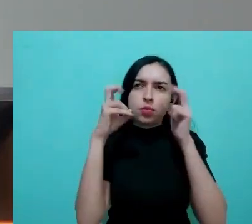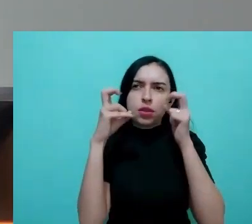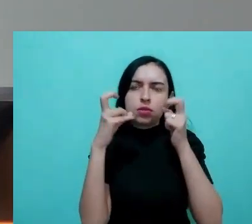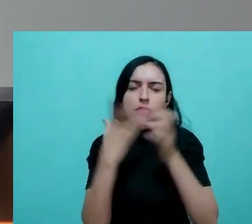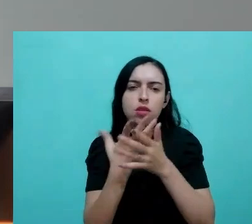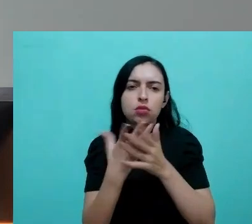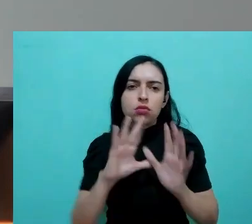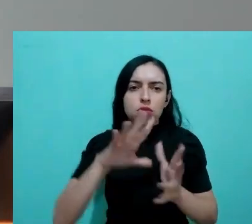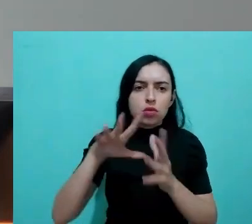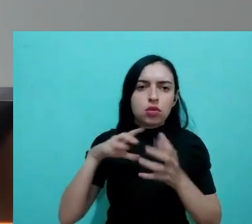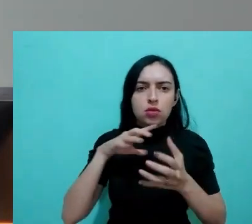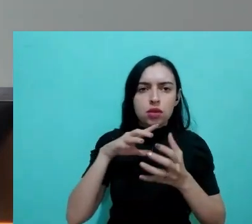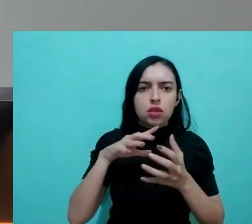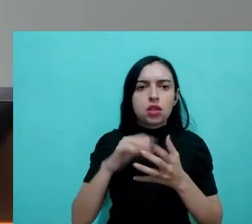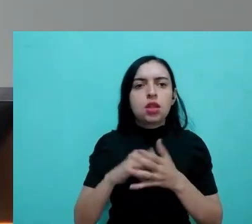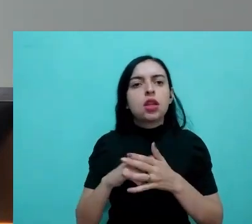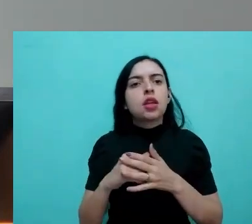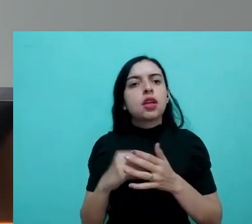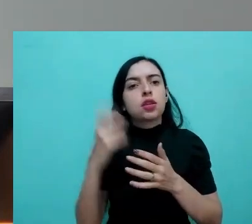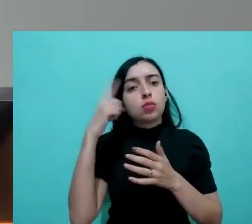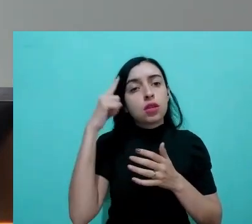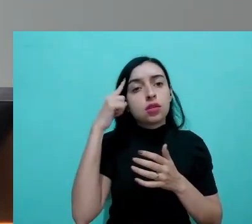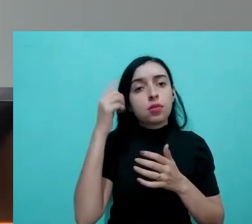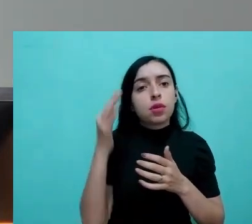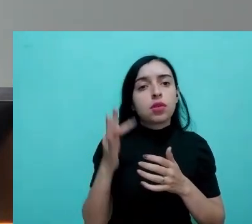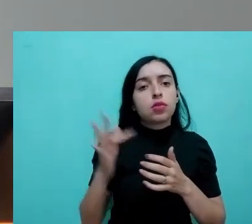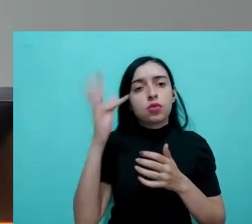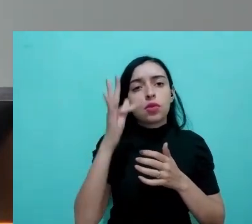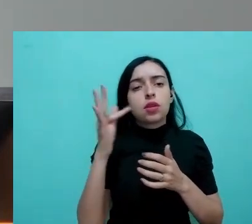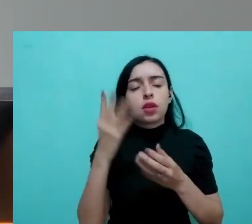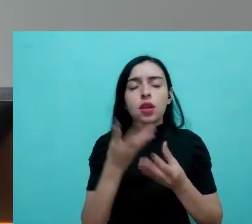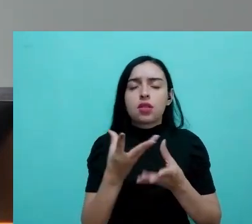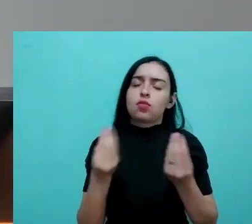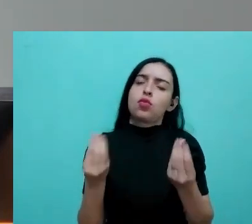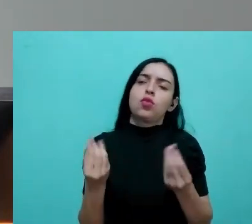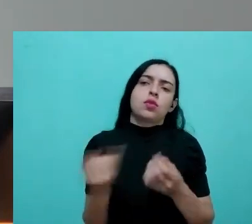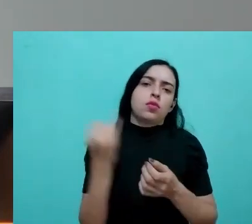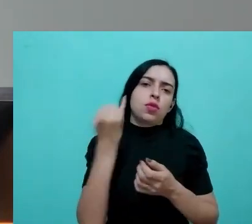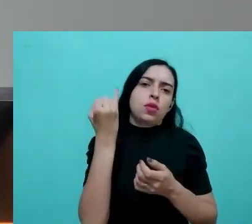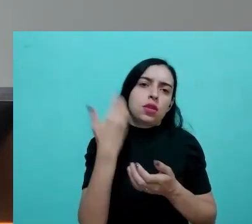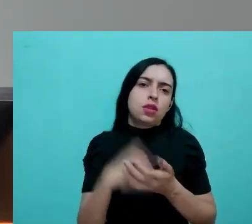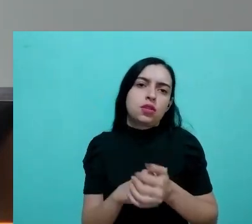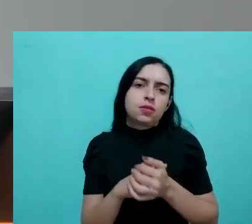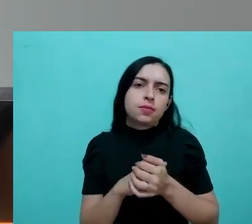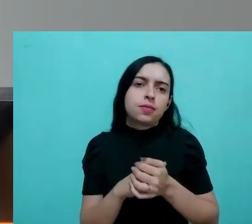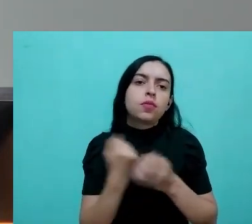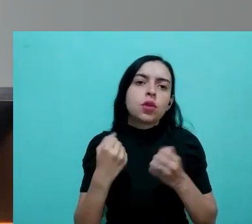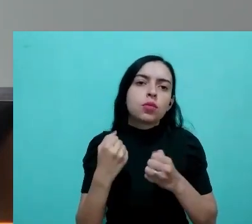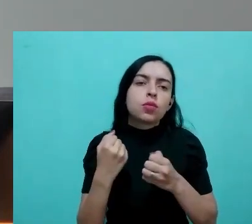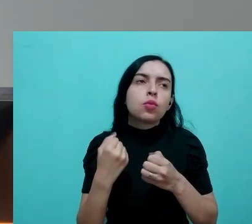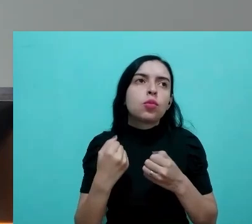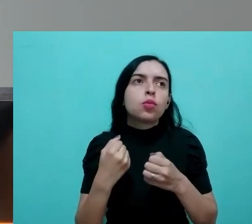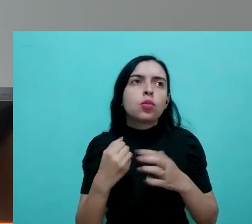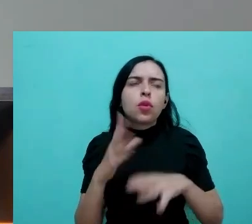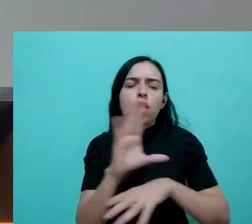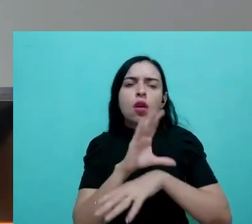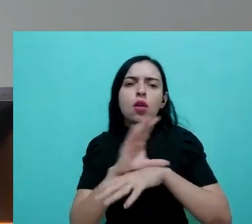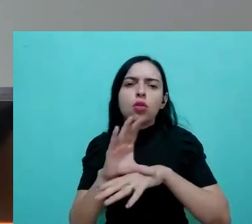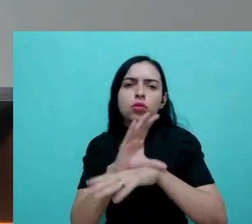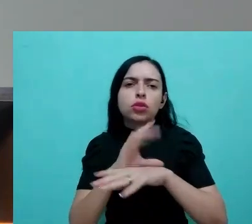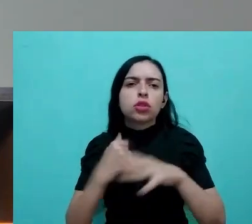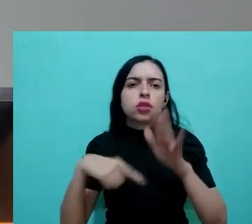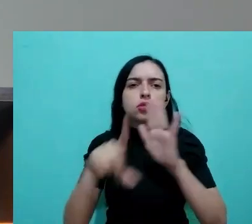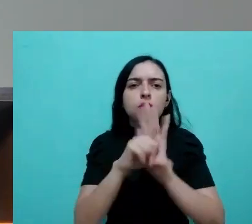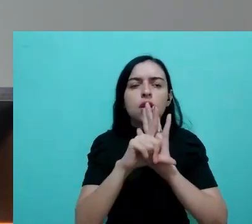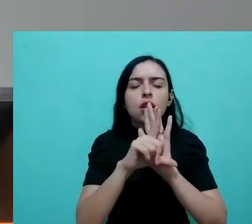la ideología francesa es un hecho muy importante. El poder legislativo es el que hizo la